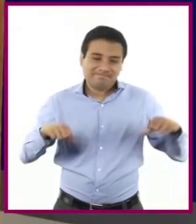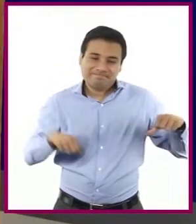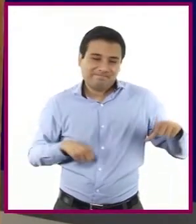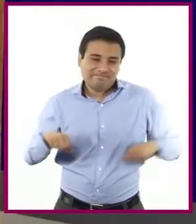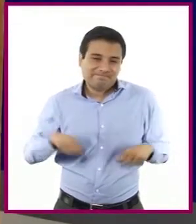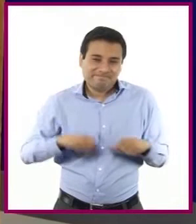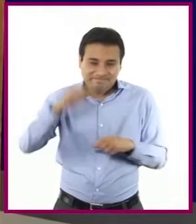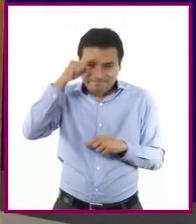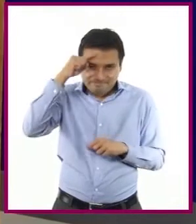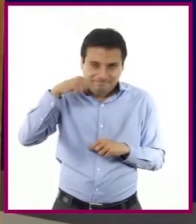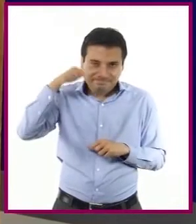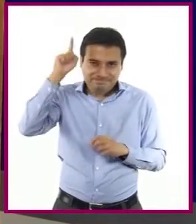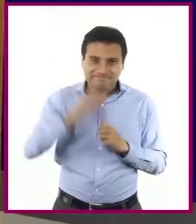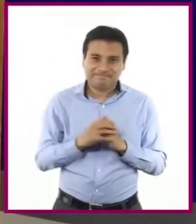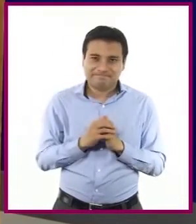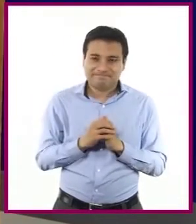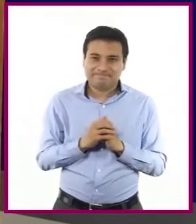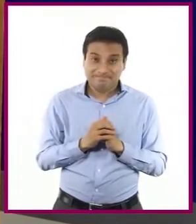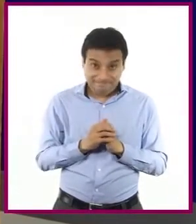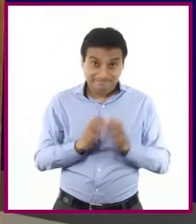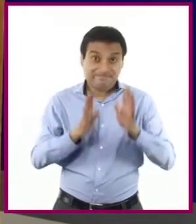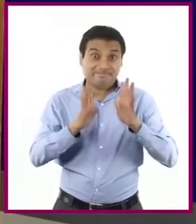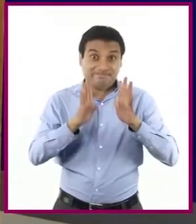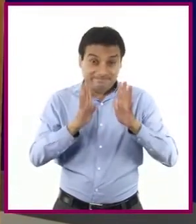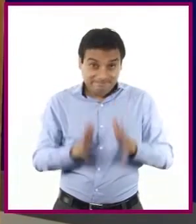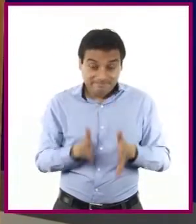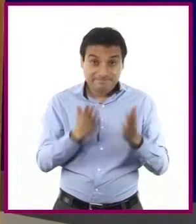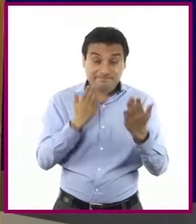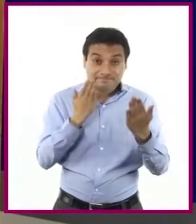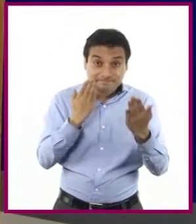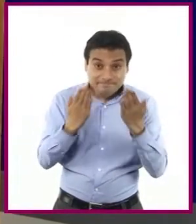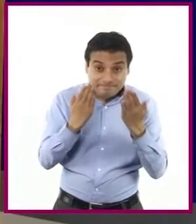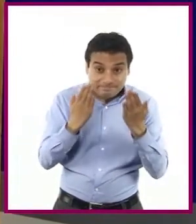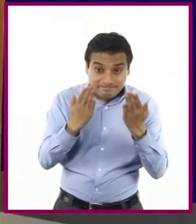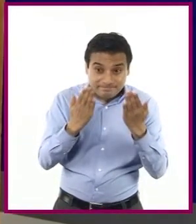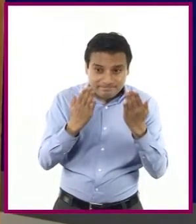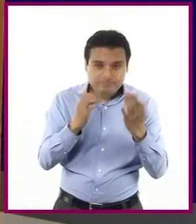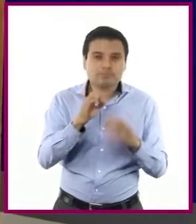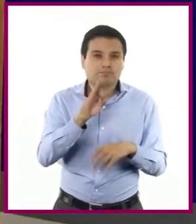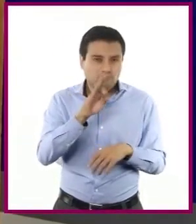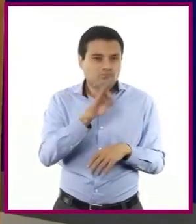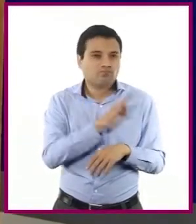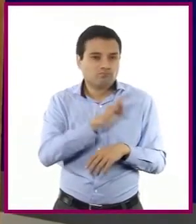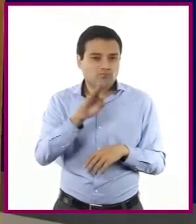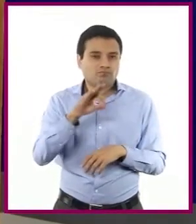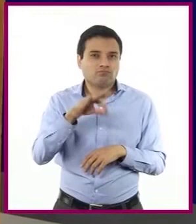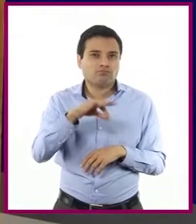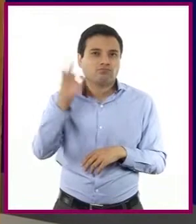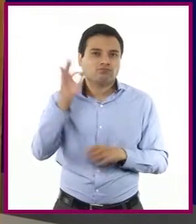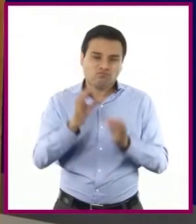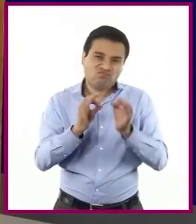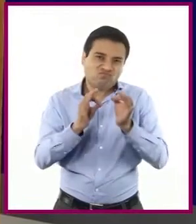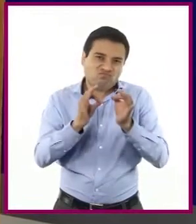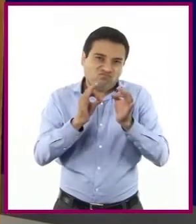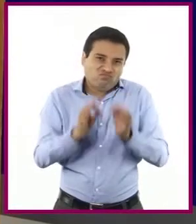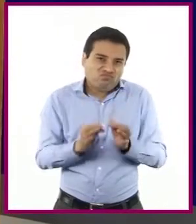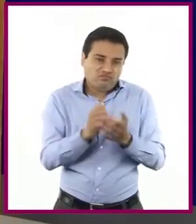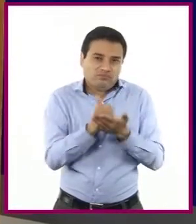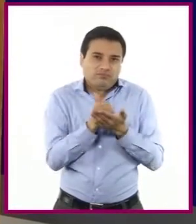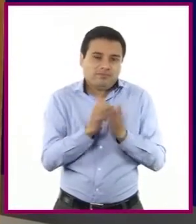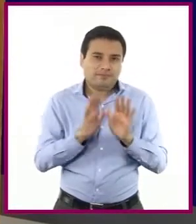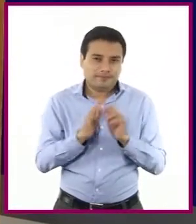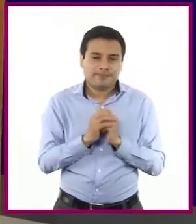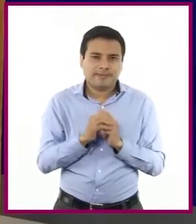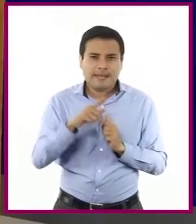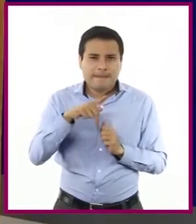sencillo. Gracias a esta primera comparación, podemos determinar qué fuente será más útil.